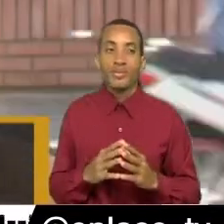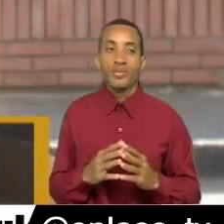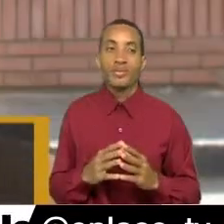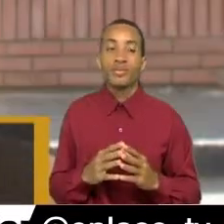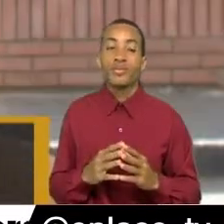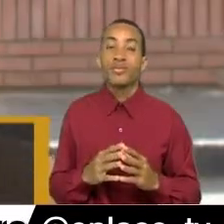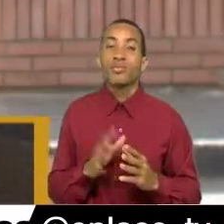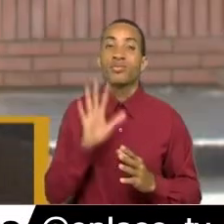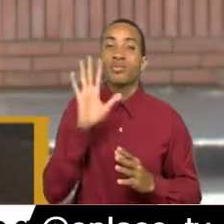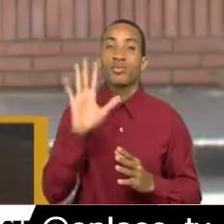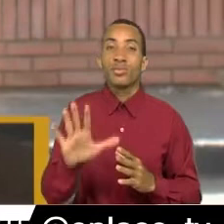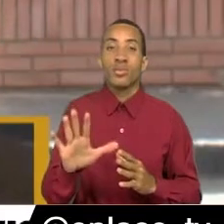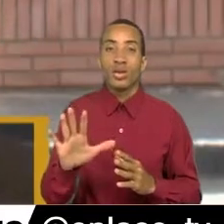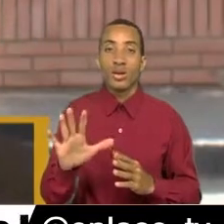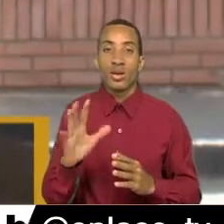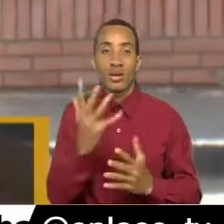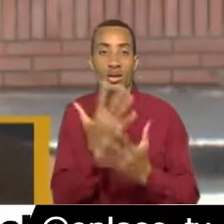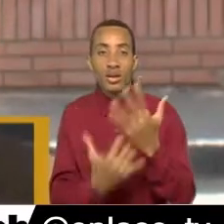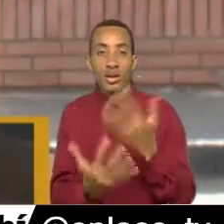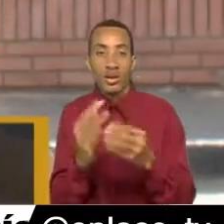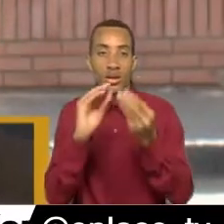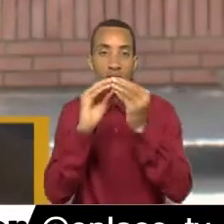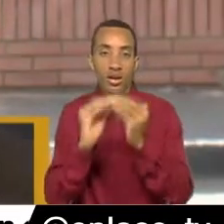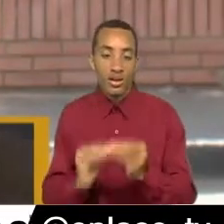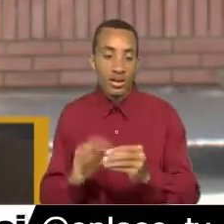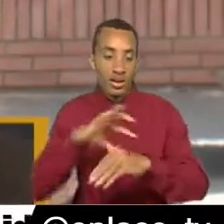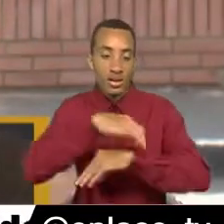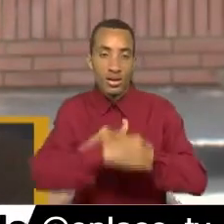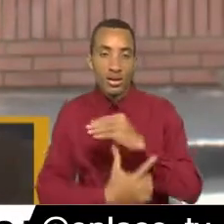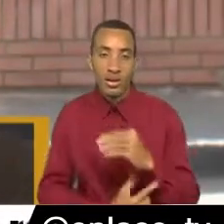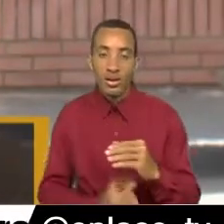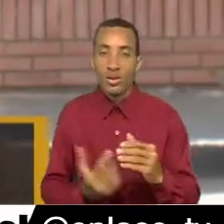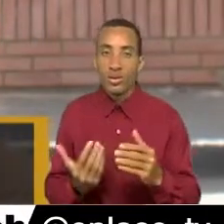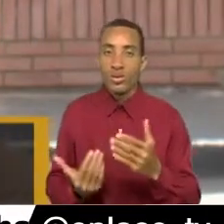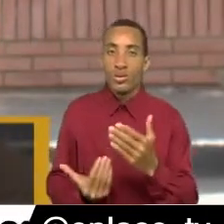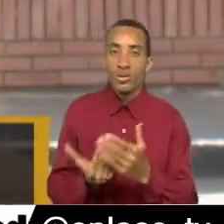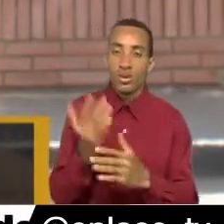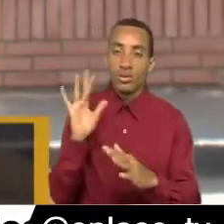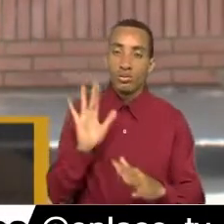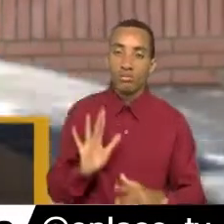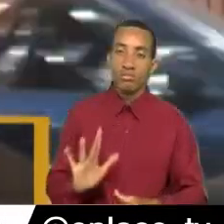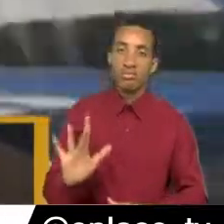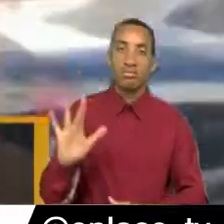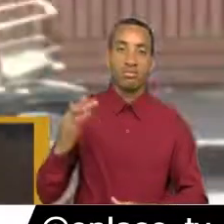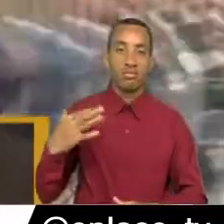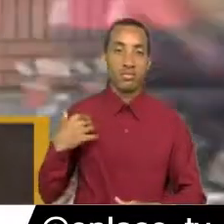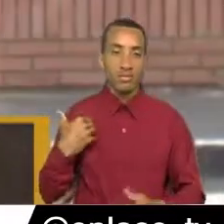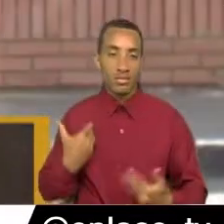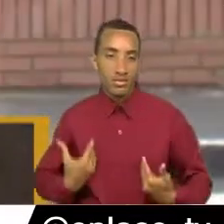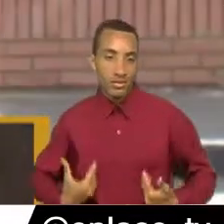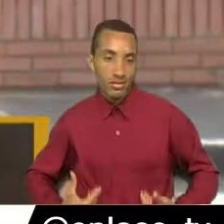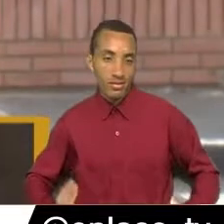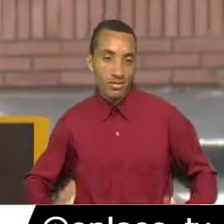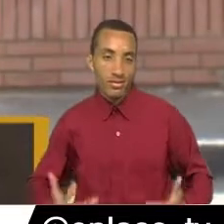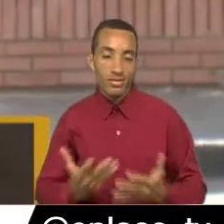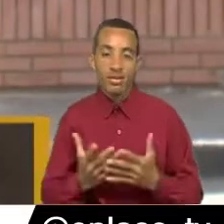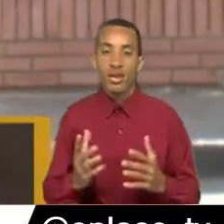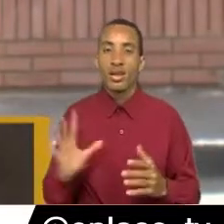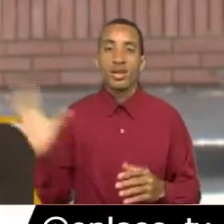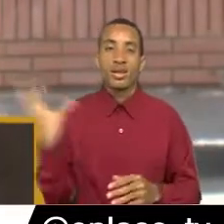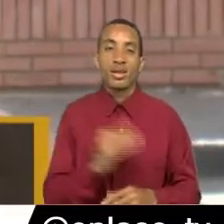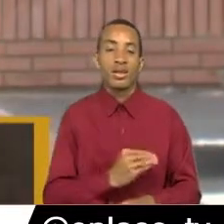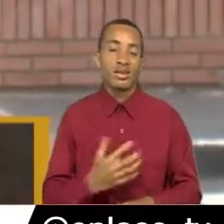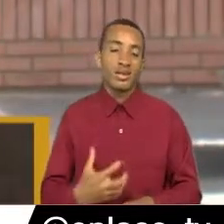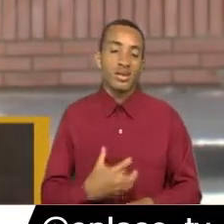sector de las artesanías, la bisutería, el fashion, la moda. Y hablando con muchos y la gente poniendo quejas y diciendo